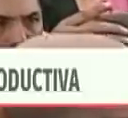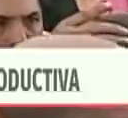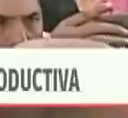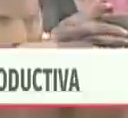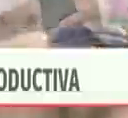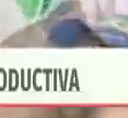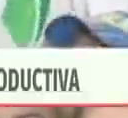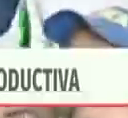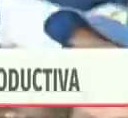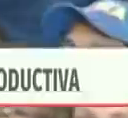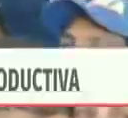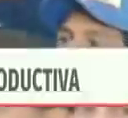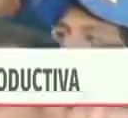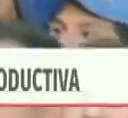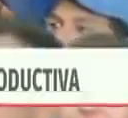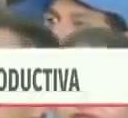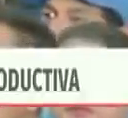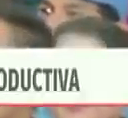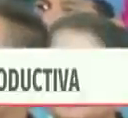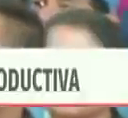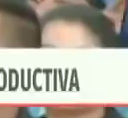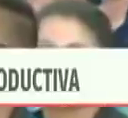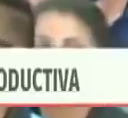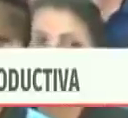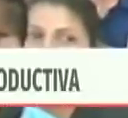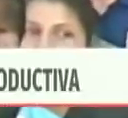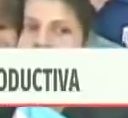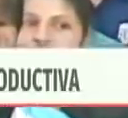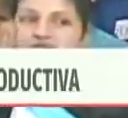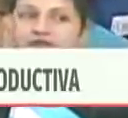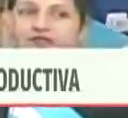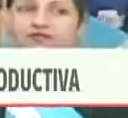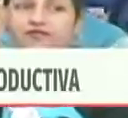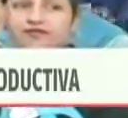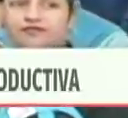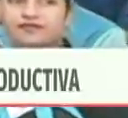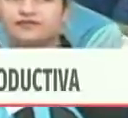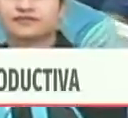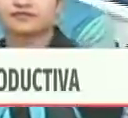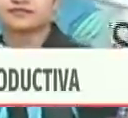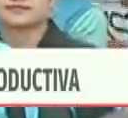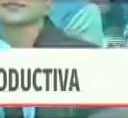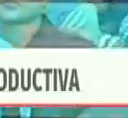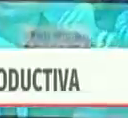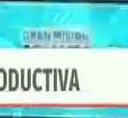Bueno, tenemos la confluencia de tantos movimientos juveniles,